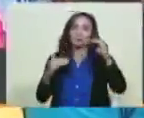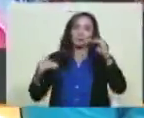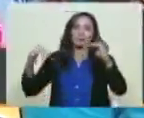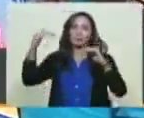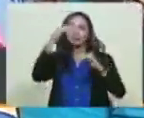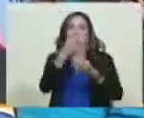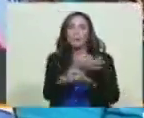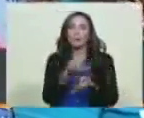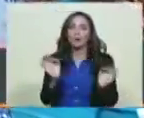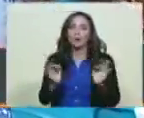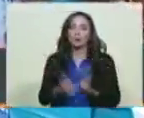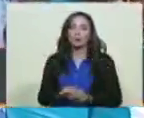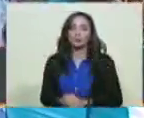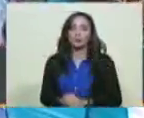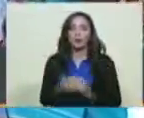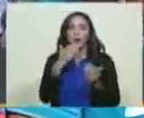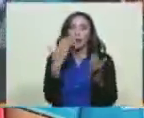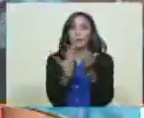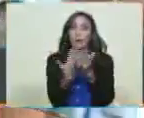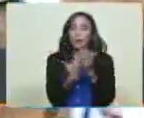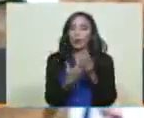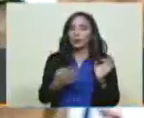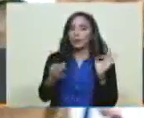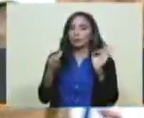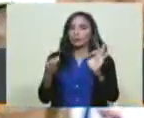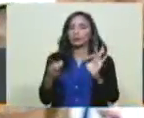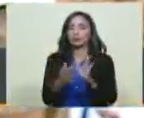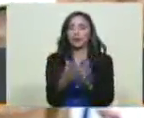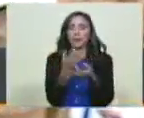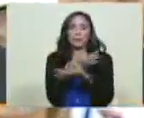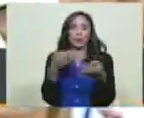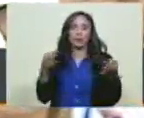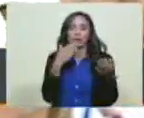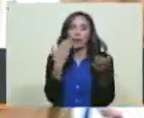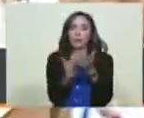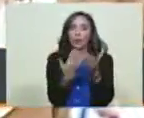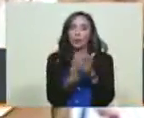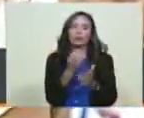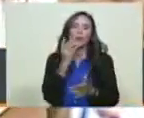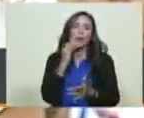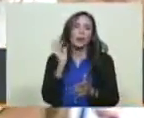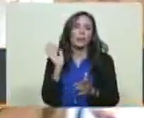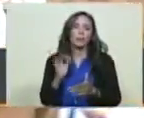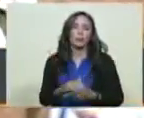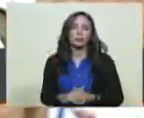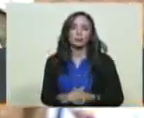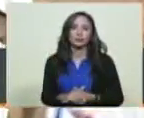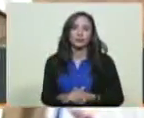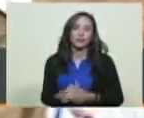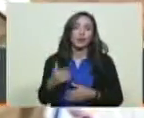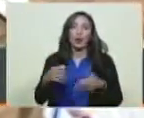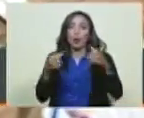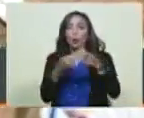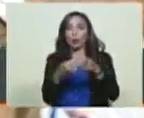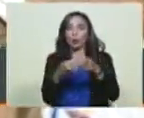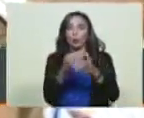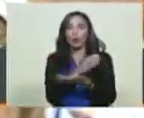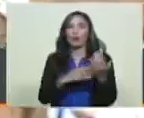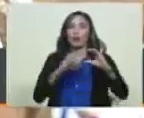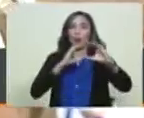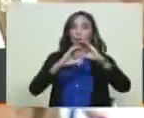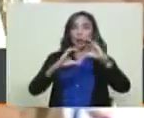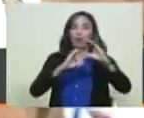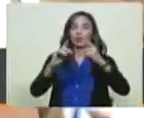tenido unas propuestas que se pierden de vista propuestas como por ejemplo armar una comisión entre conatel